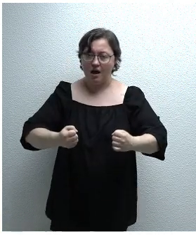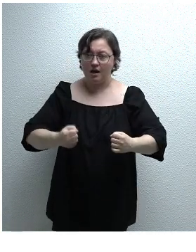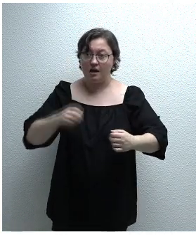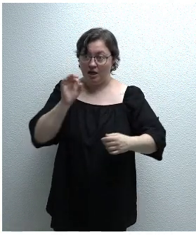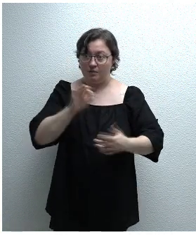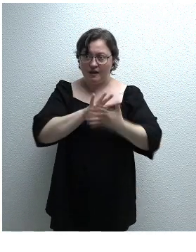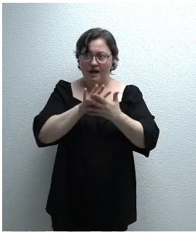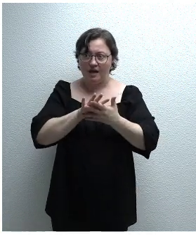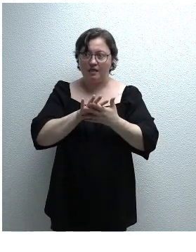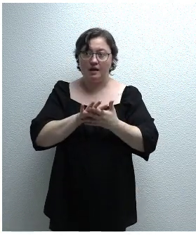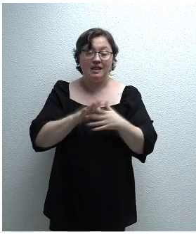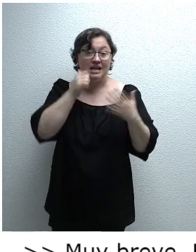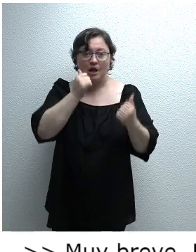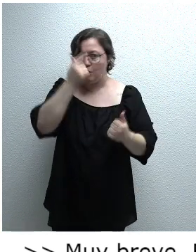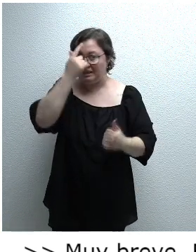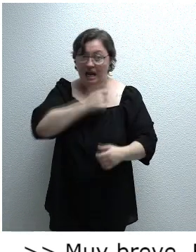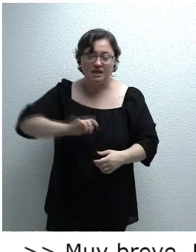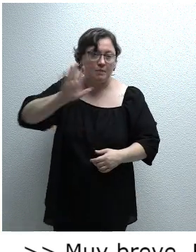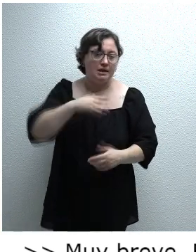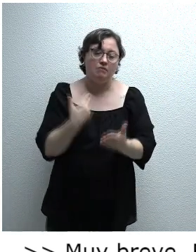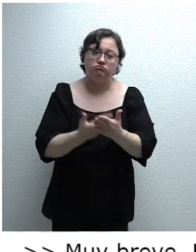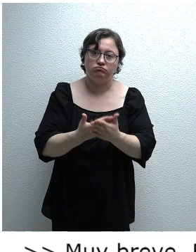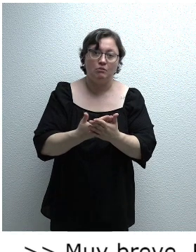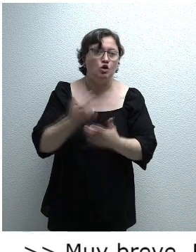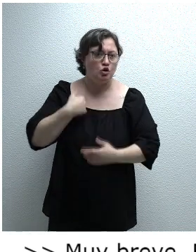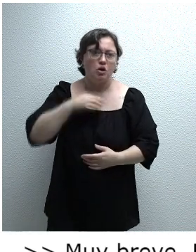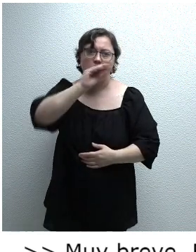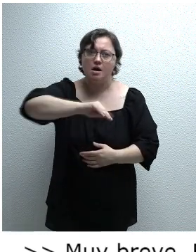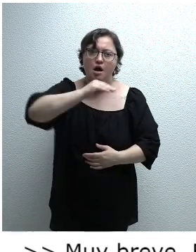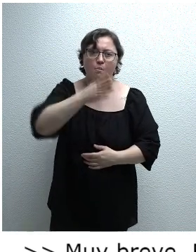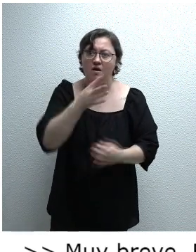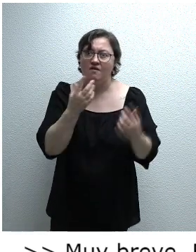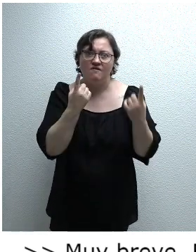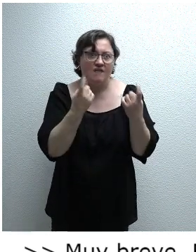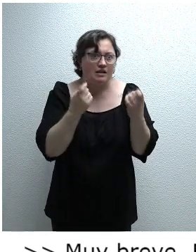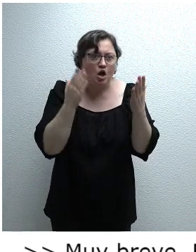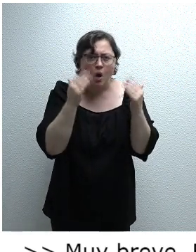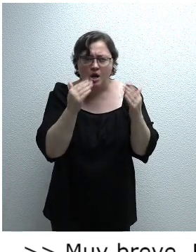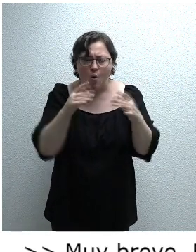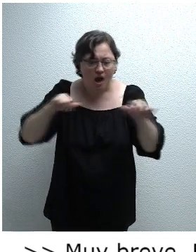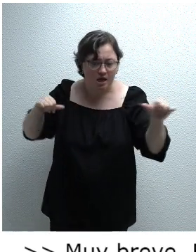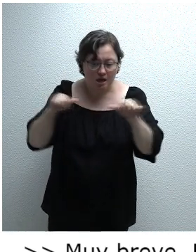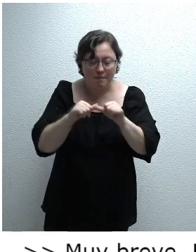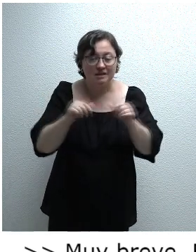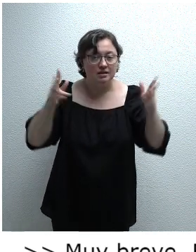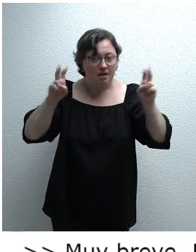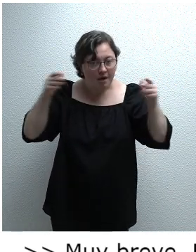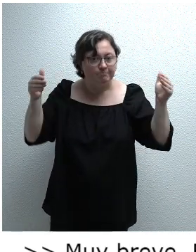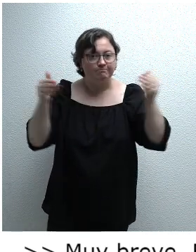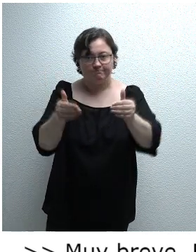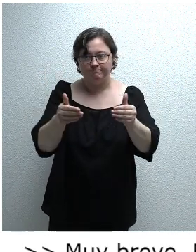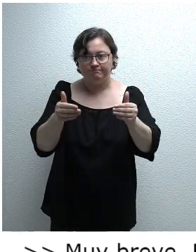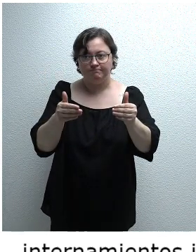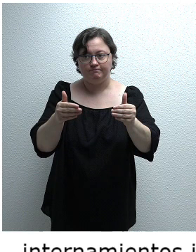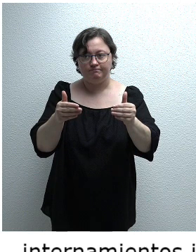algo que subrayamos desde Salud Mental España, subrayamos esta carencia o esta necesidad de abordar también este asunto en